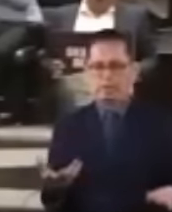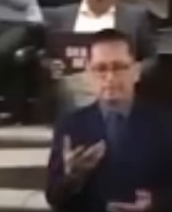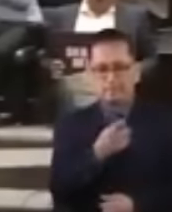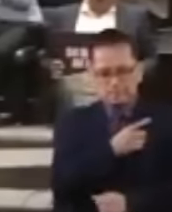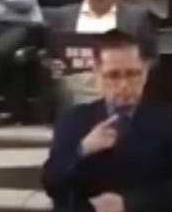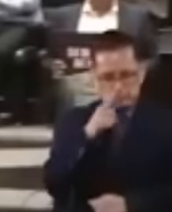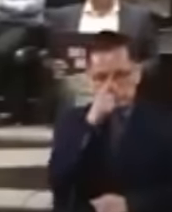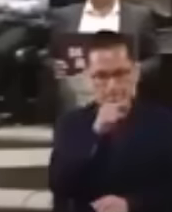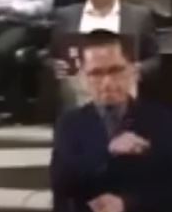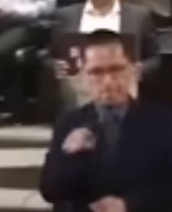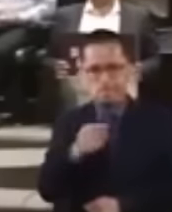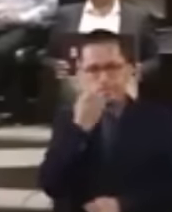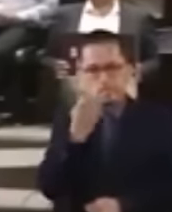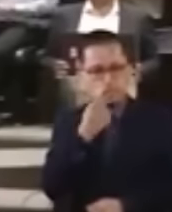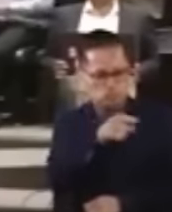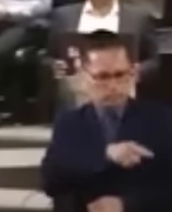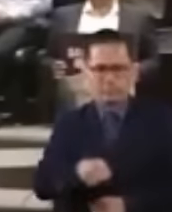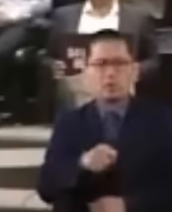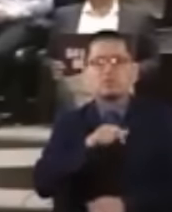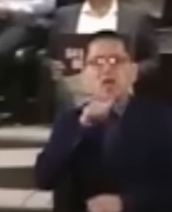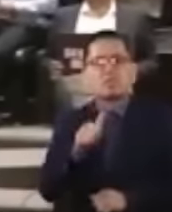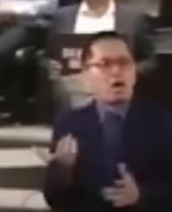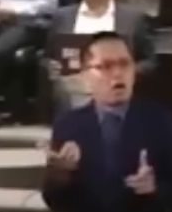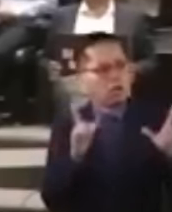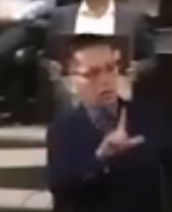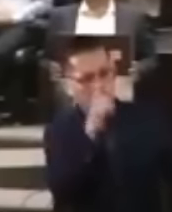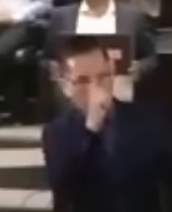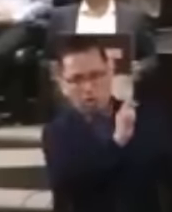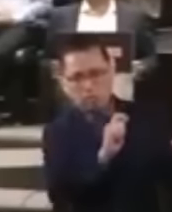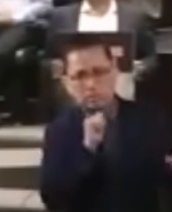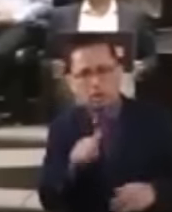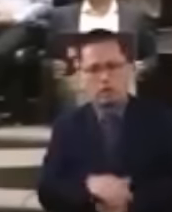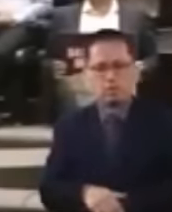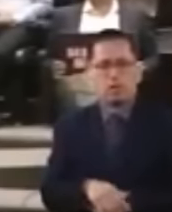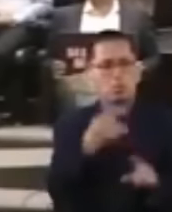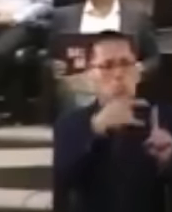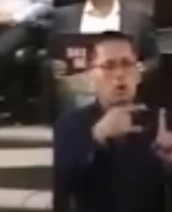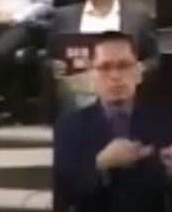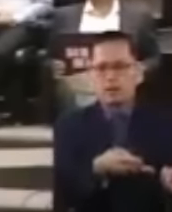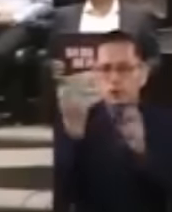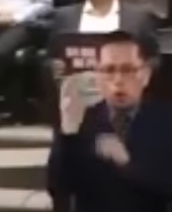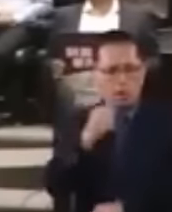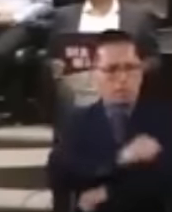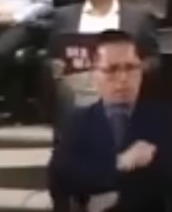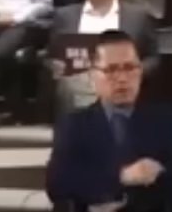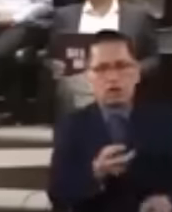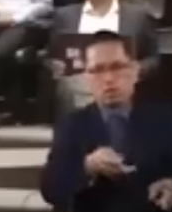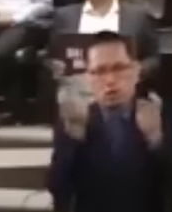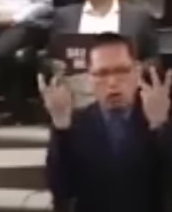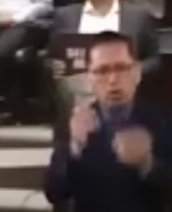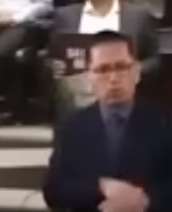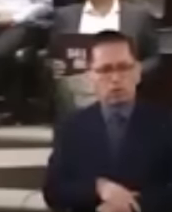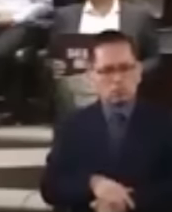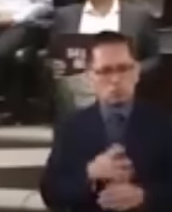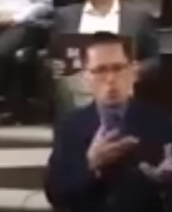a las escuelas, diputada, que no tienen ni pizarrones, les roban las puertas, las ventanas, hay una gran